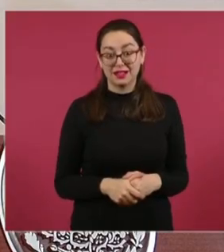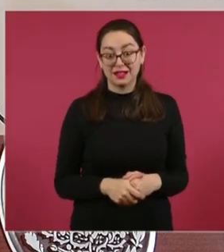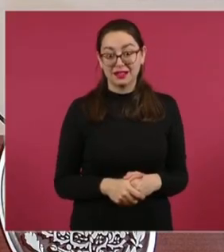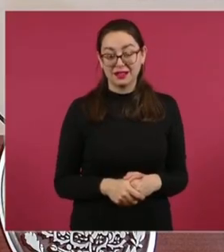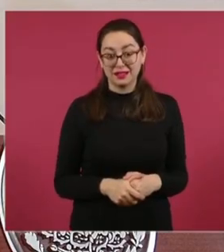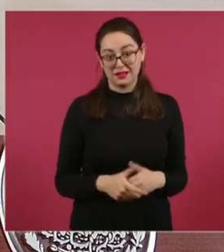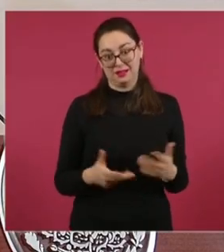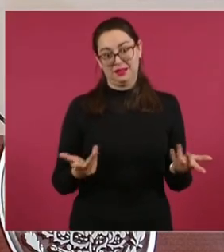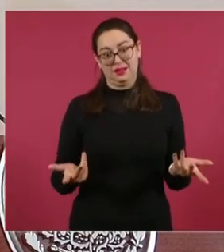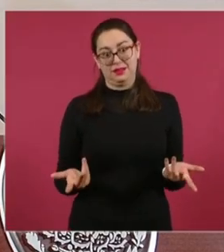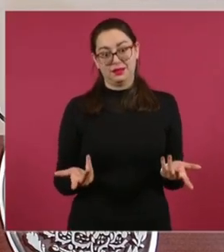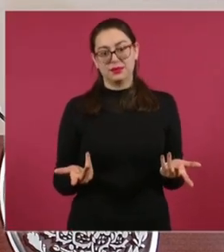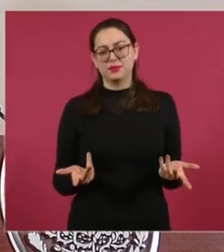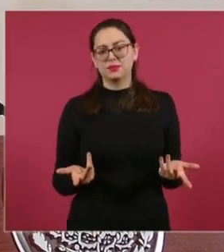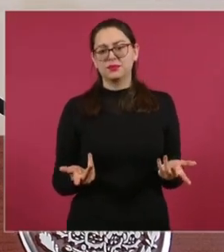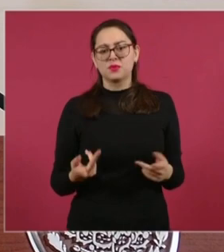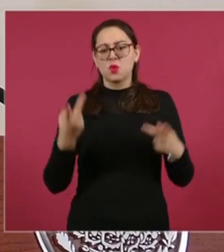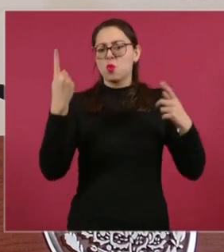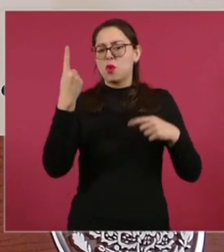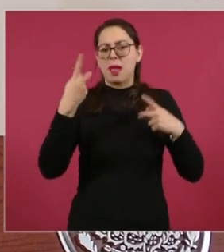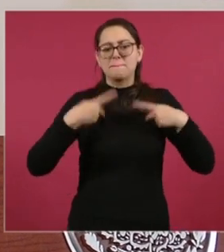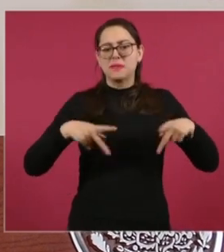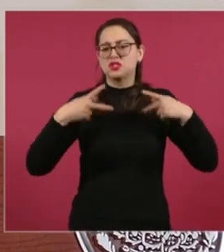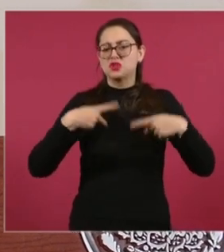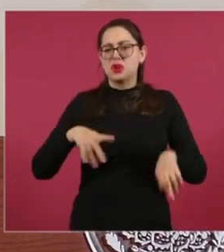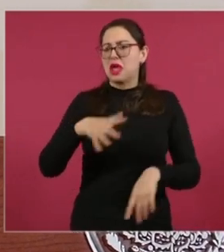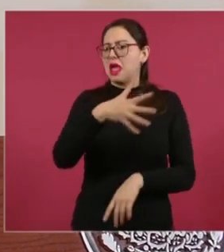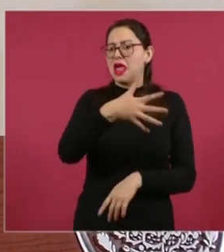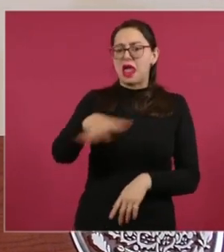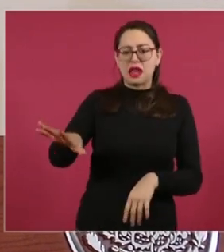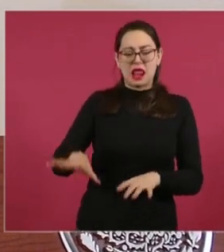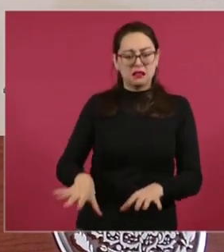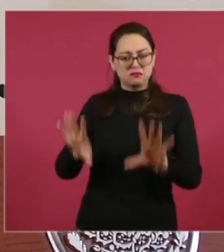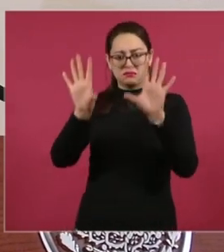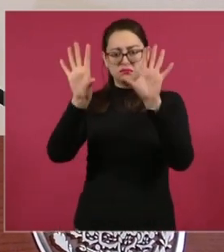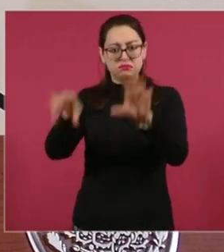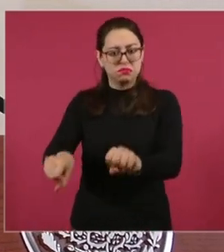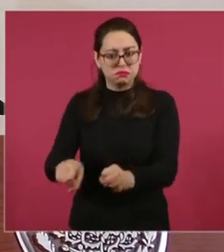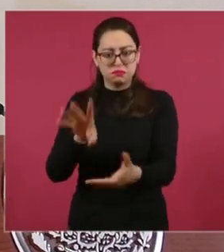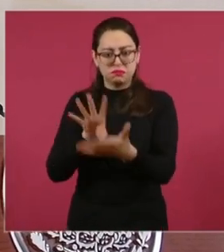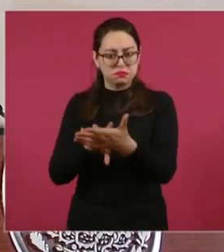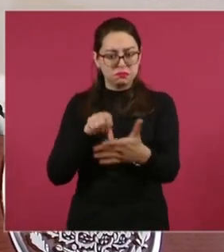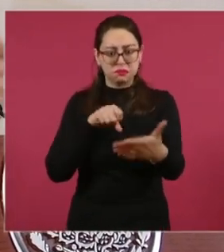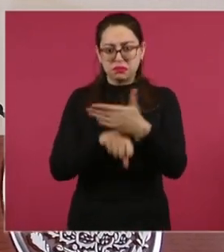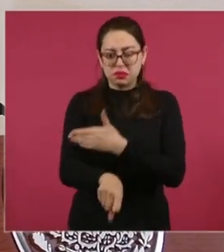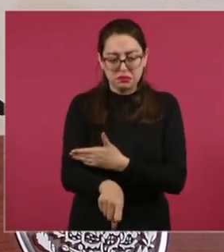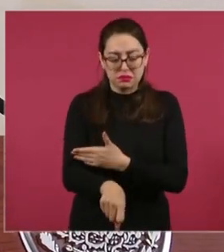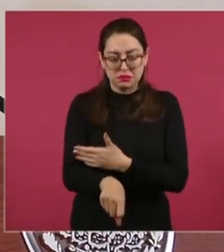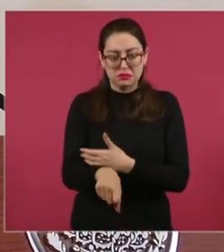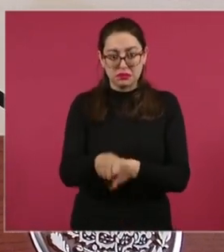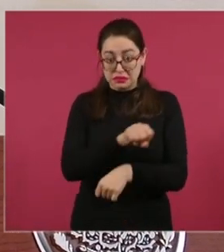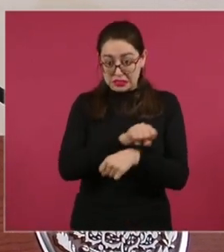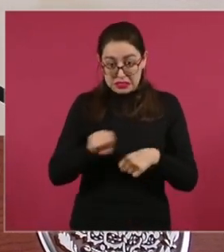a cualquier policía, cualquier ciudadano, un